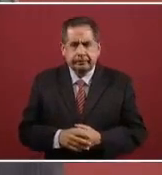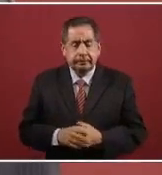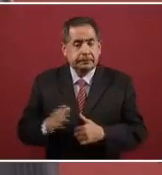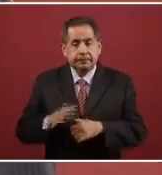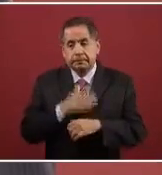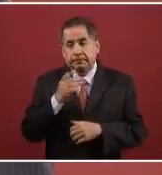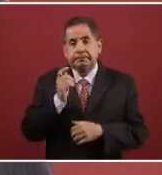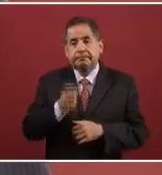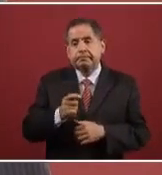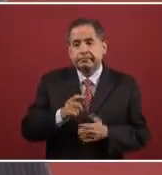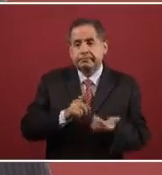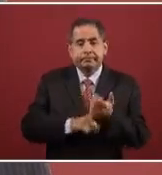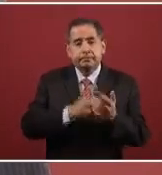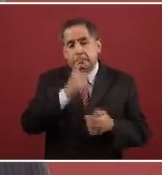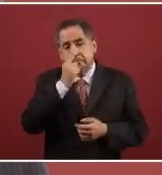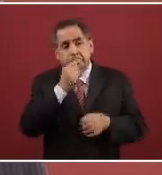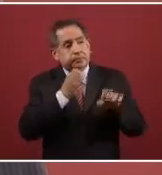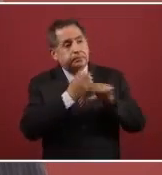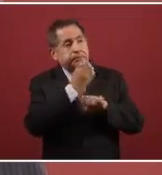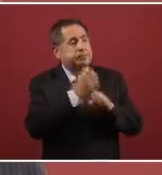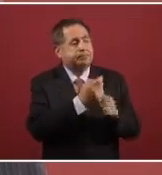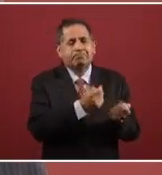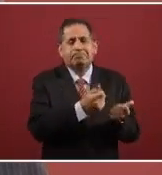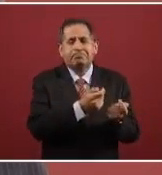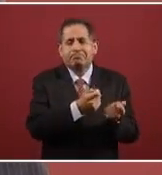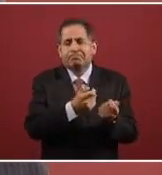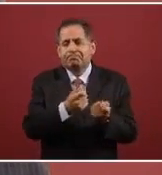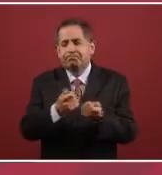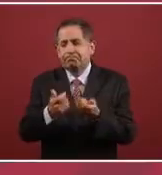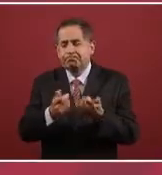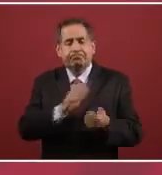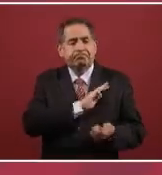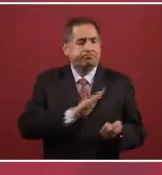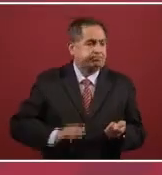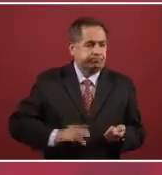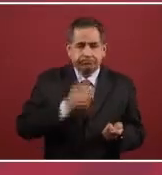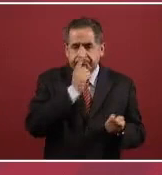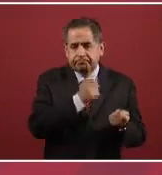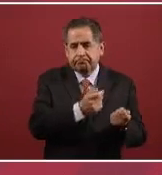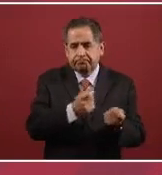son muy pocos los policías estatales, municipales